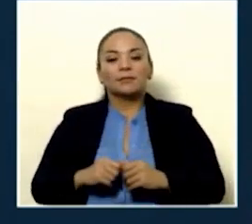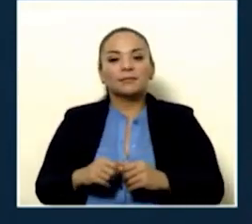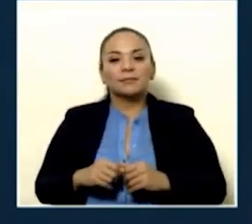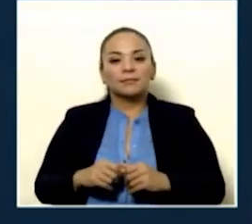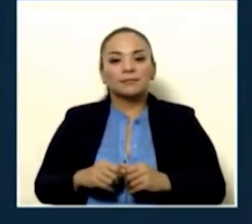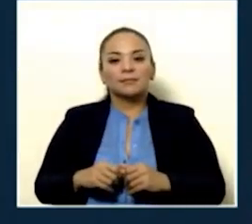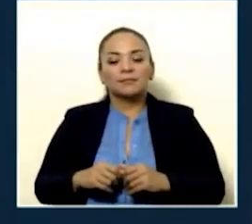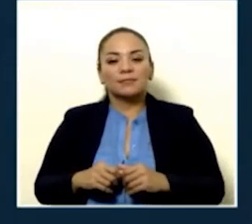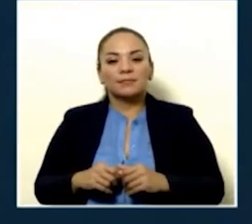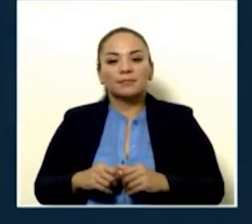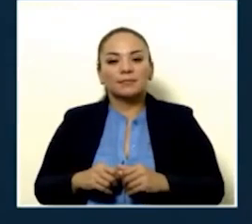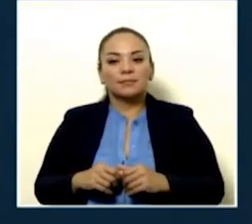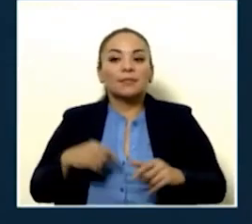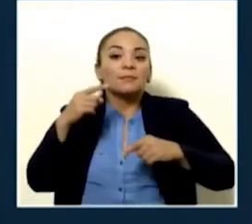a